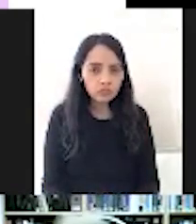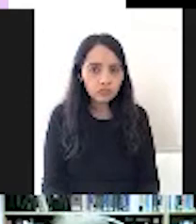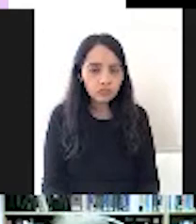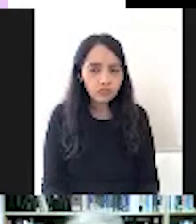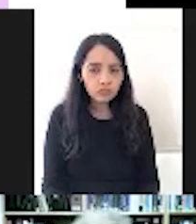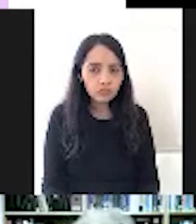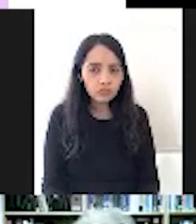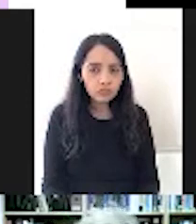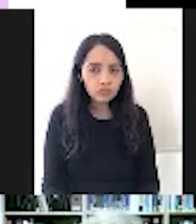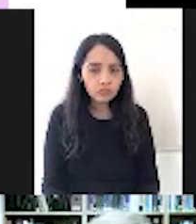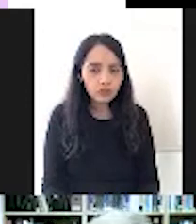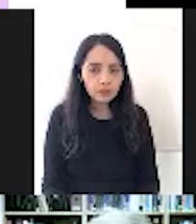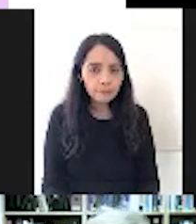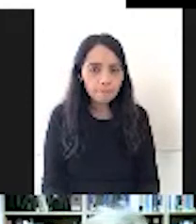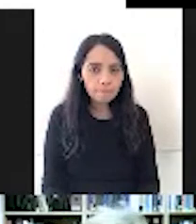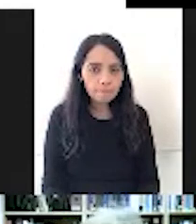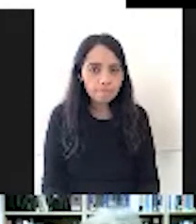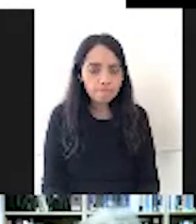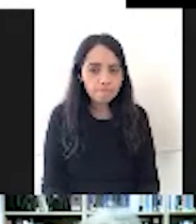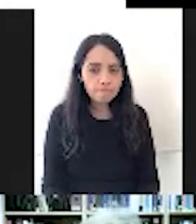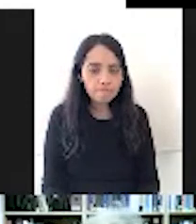nervioso. Aquí les quiero mostrar,